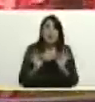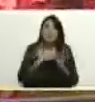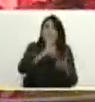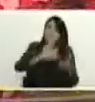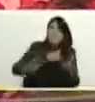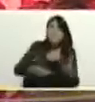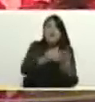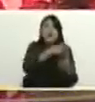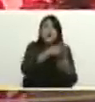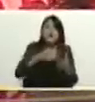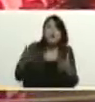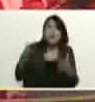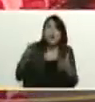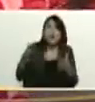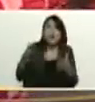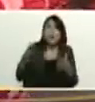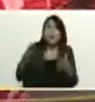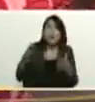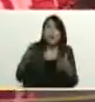planificado,